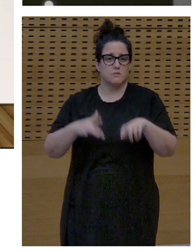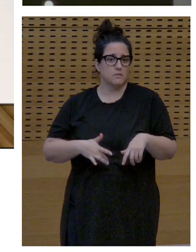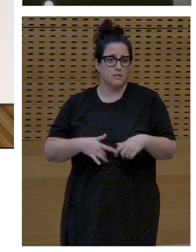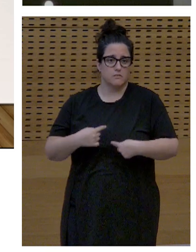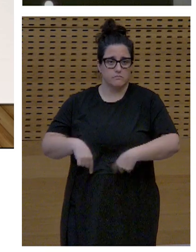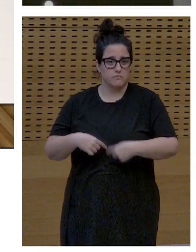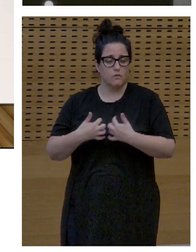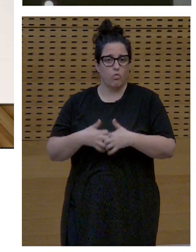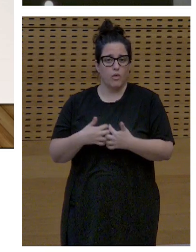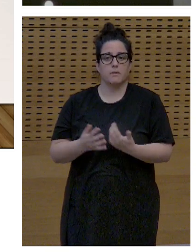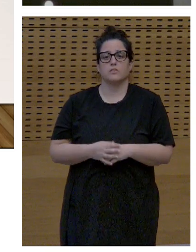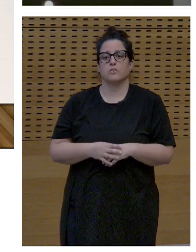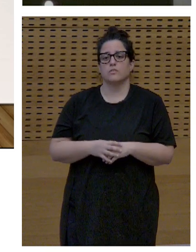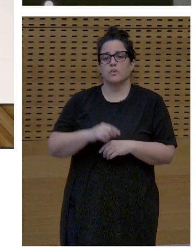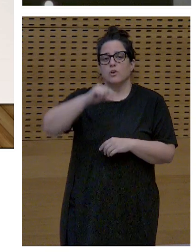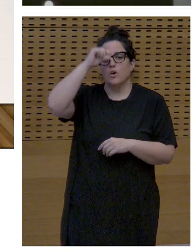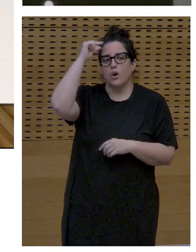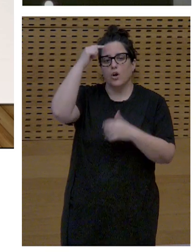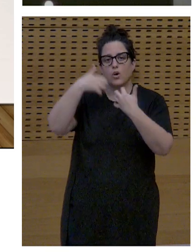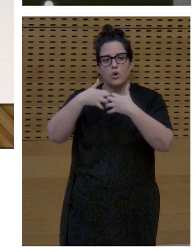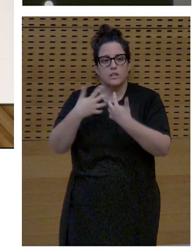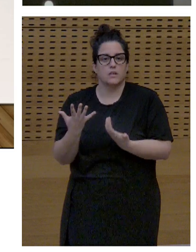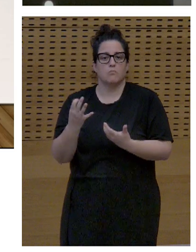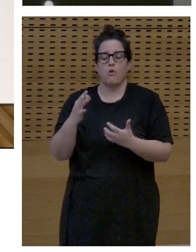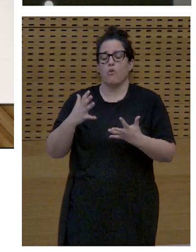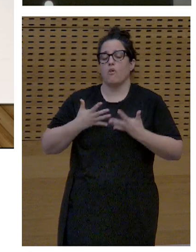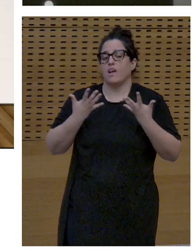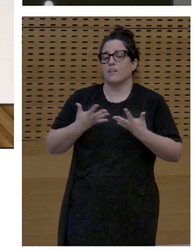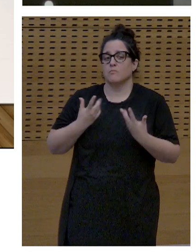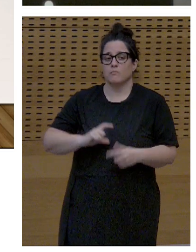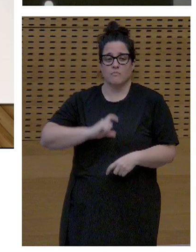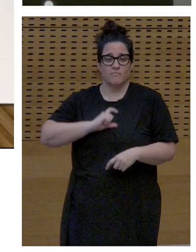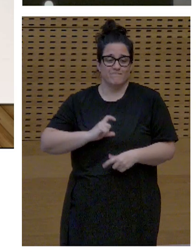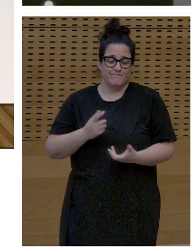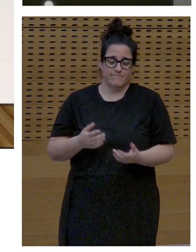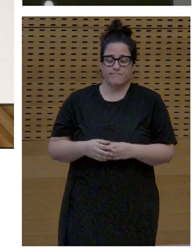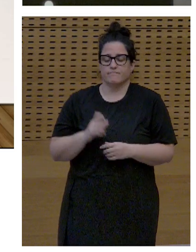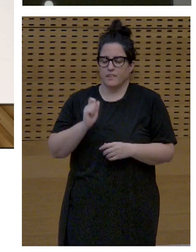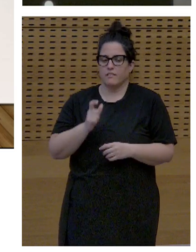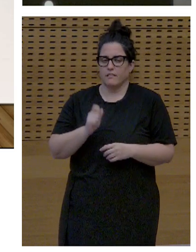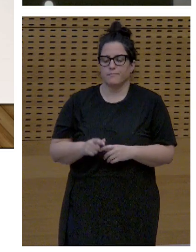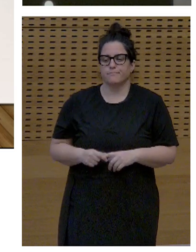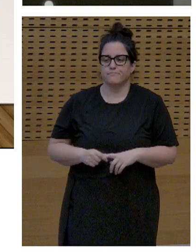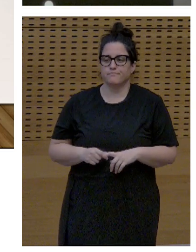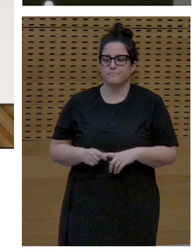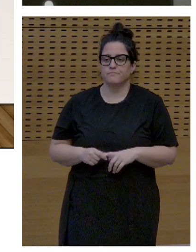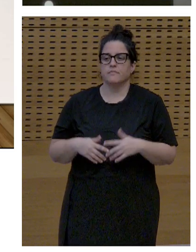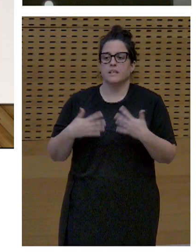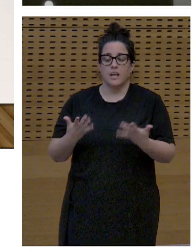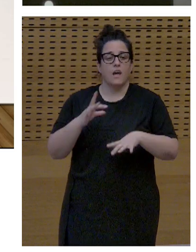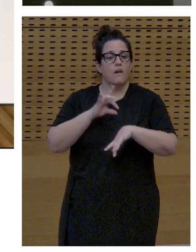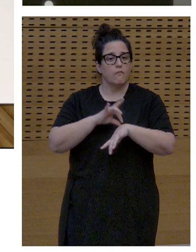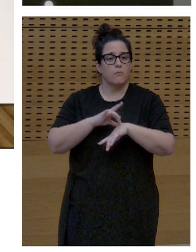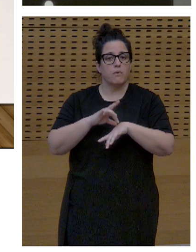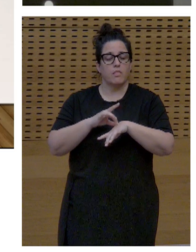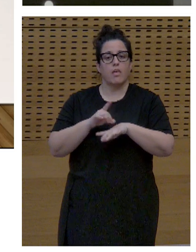gastrointestinales, los cognitivos, de ánimo, muy frecuentes. ¿Y qué pasa a medida que avanza la enfermedad?